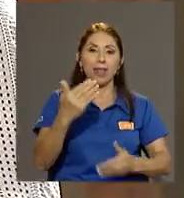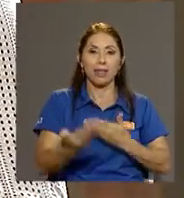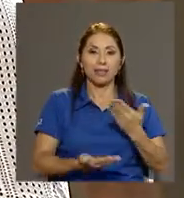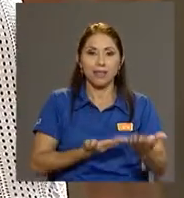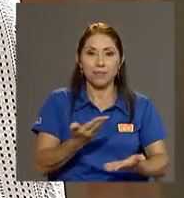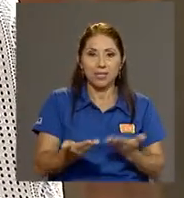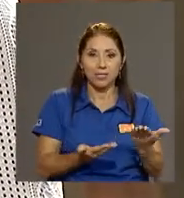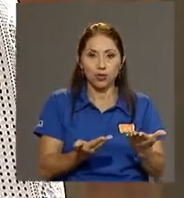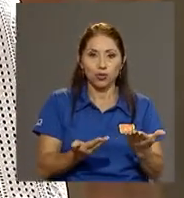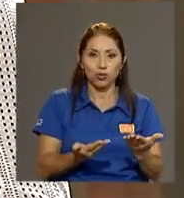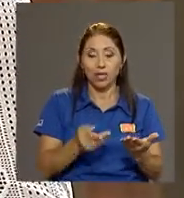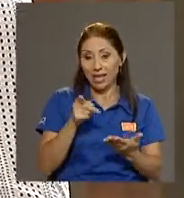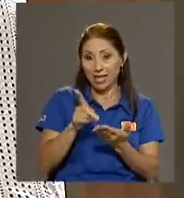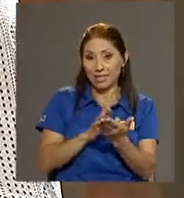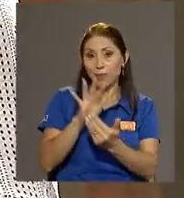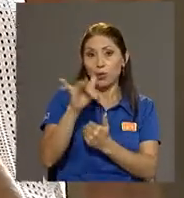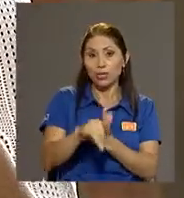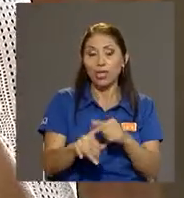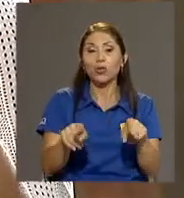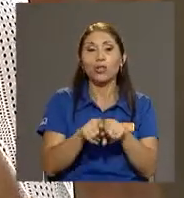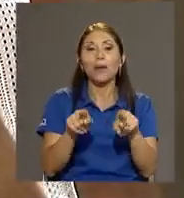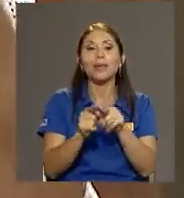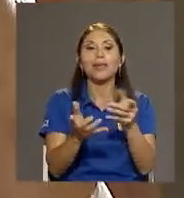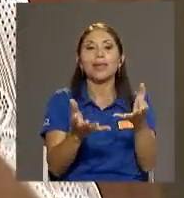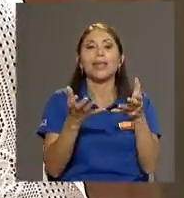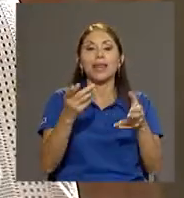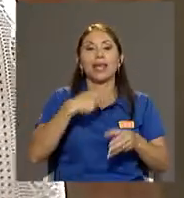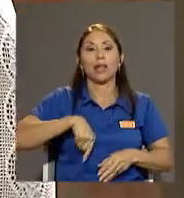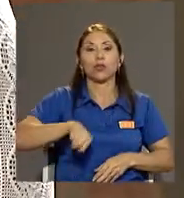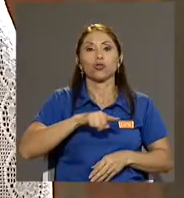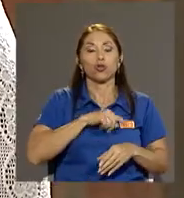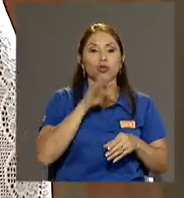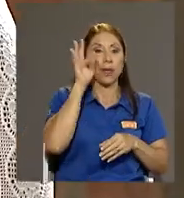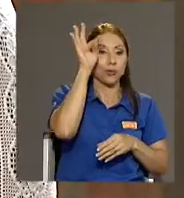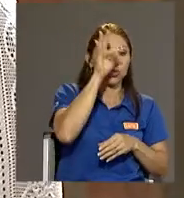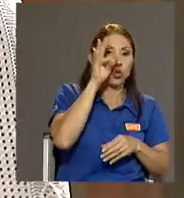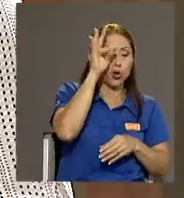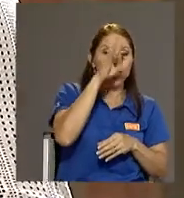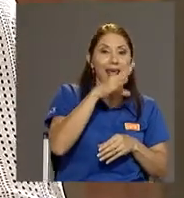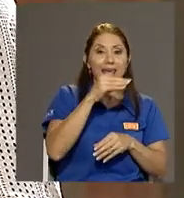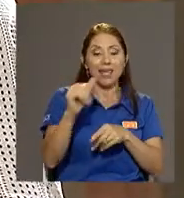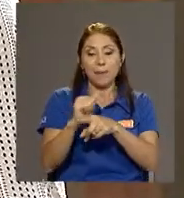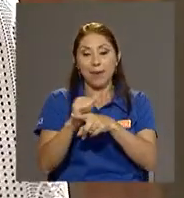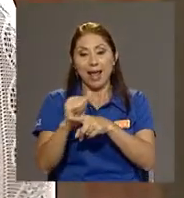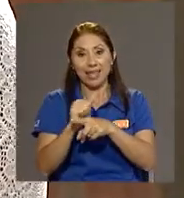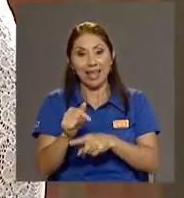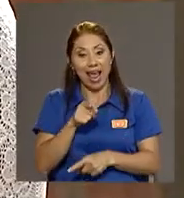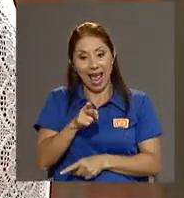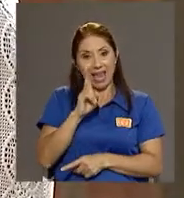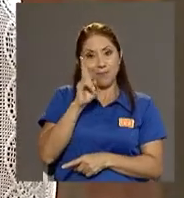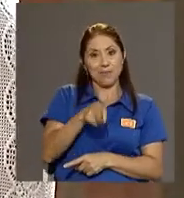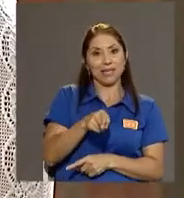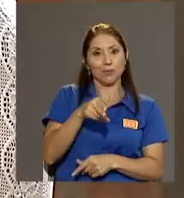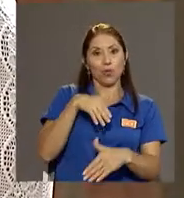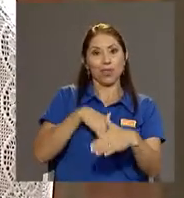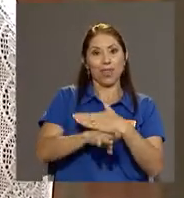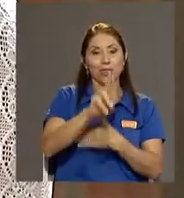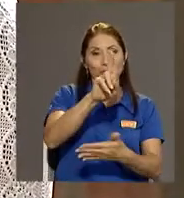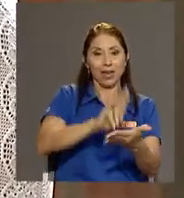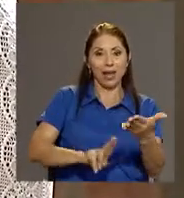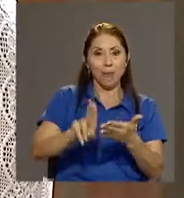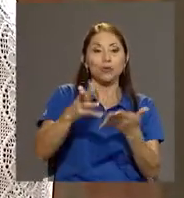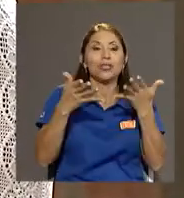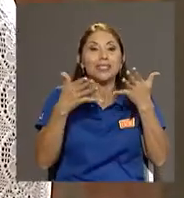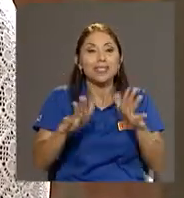que también seamos teoría y práctica ahí mismo en el campus. Ya tenemos la primera empresa, que es